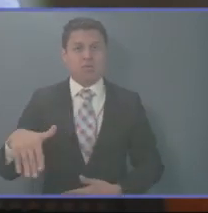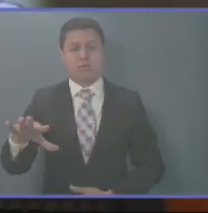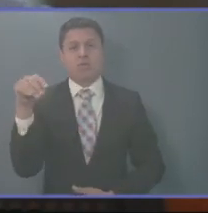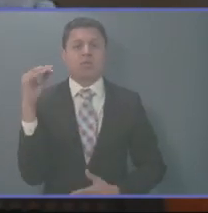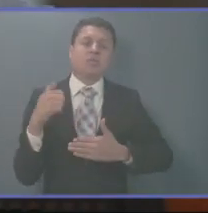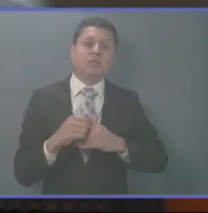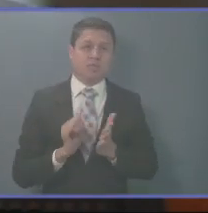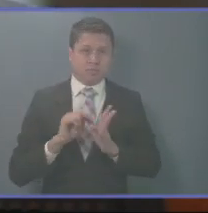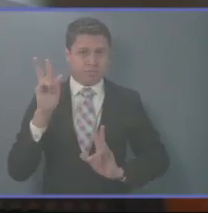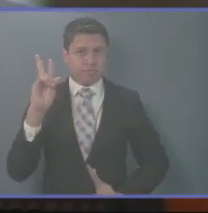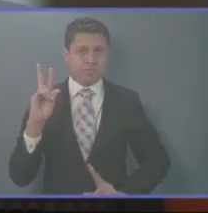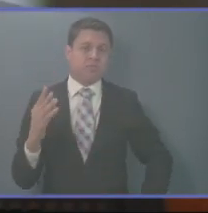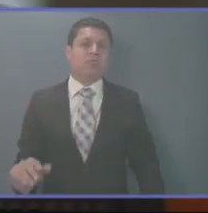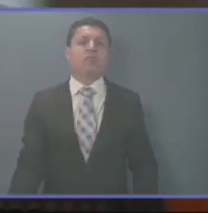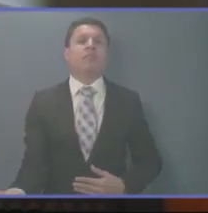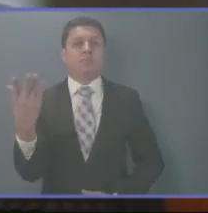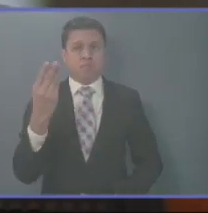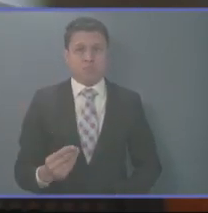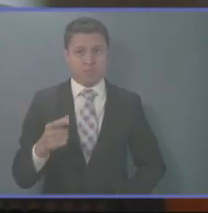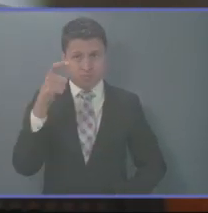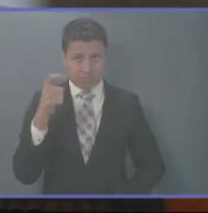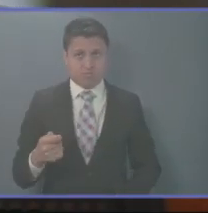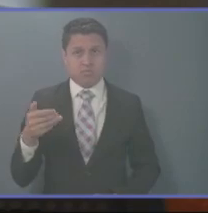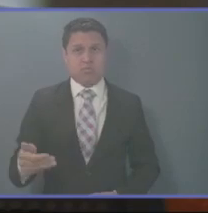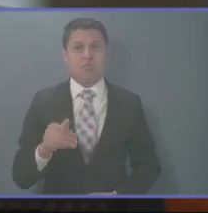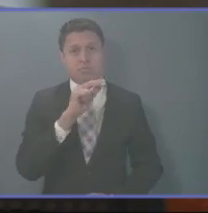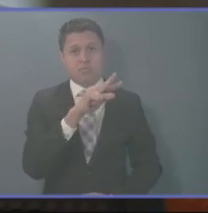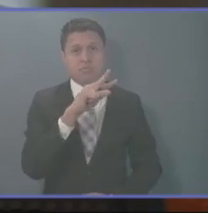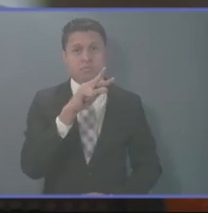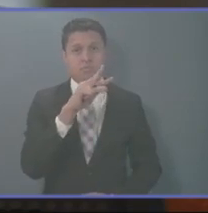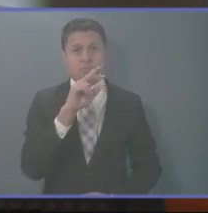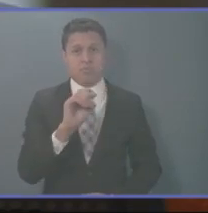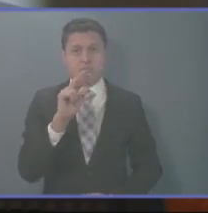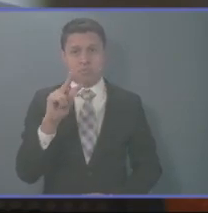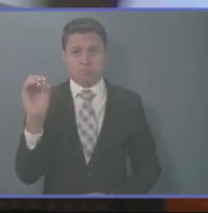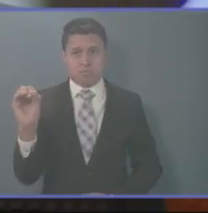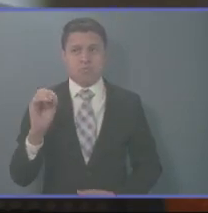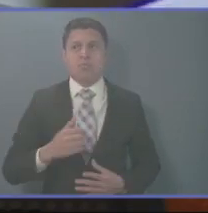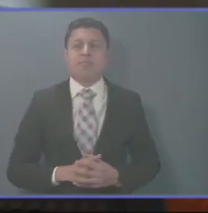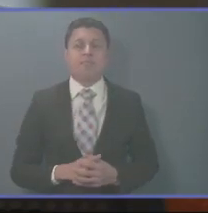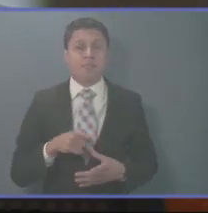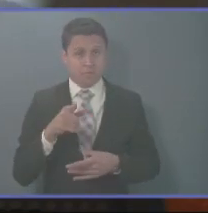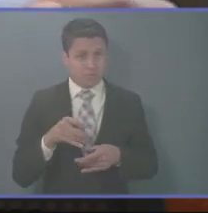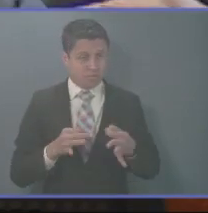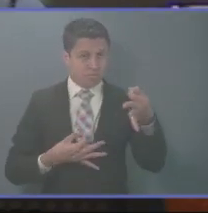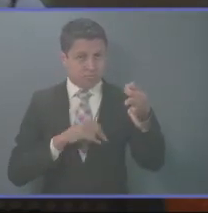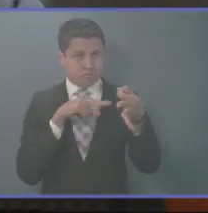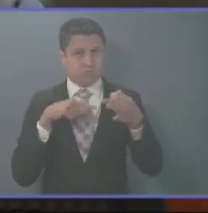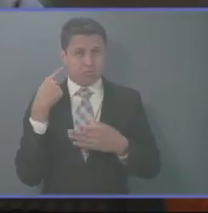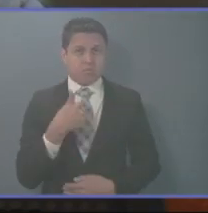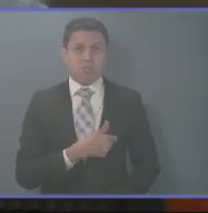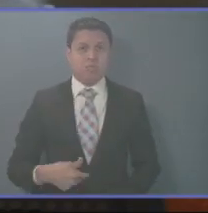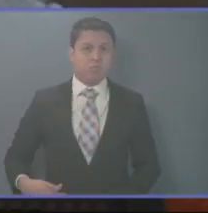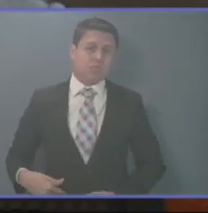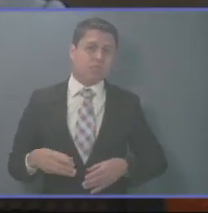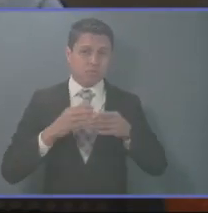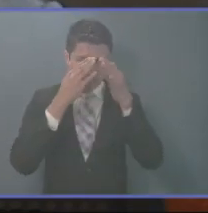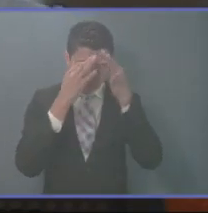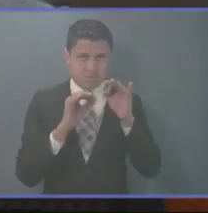San Salvador, a los tantos días del mes del año 2020. Así leído, presidente, el dictamen